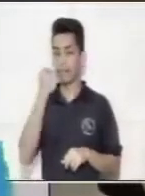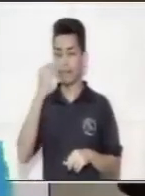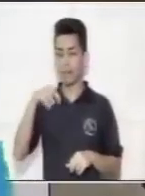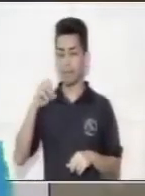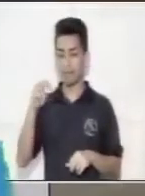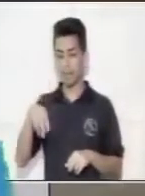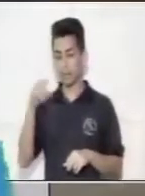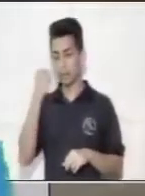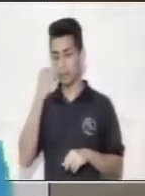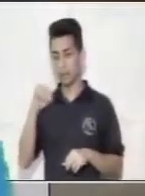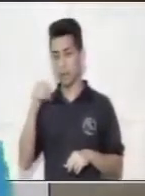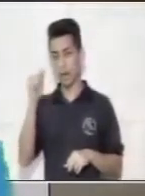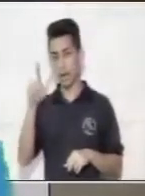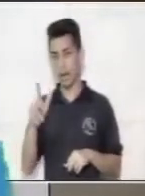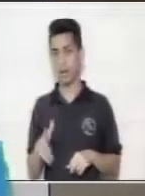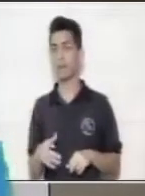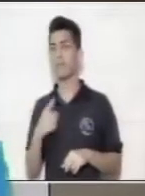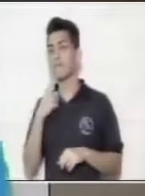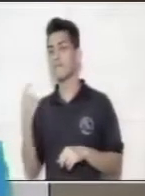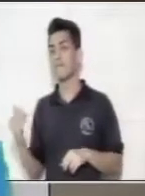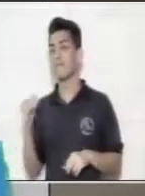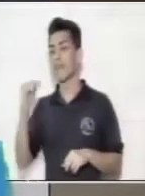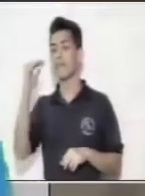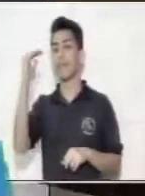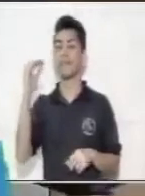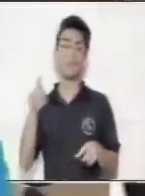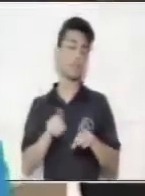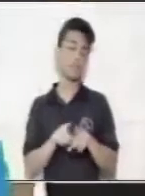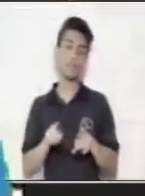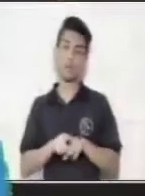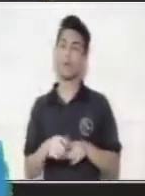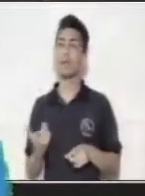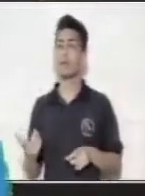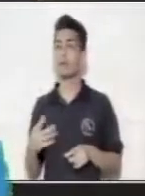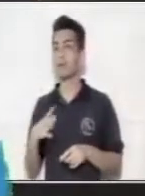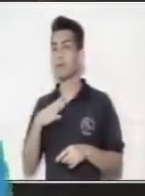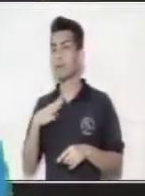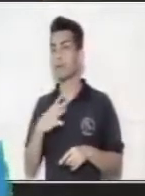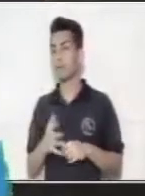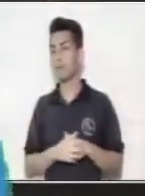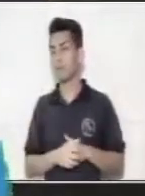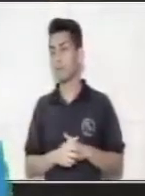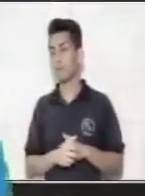edad, es igual. Vamos a decir, bueno, tenemos